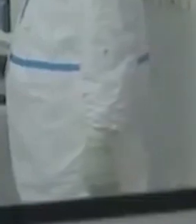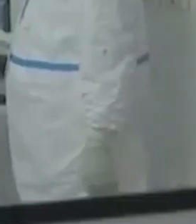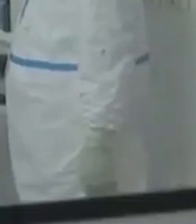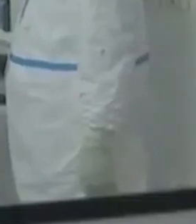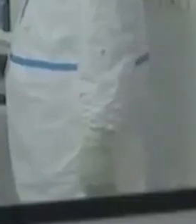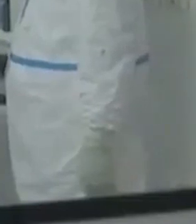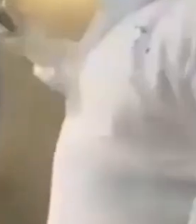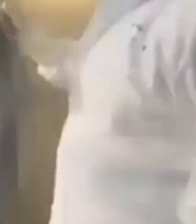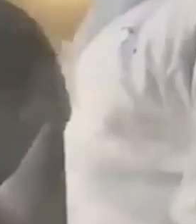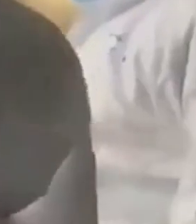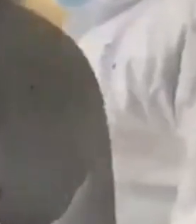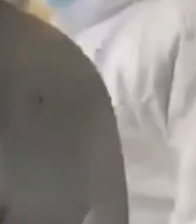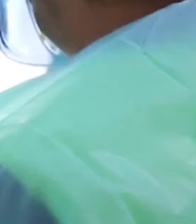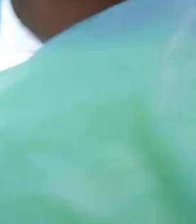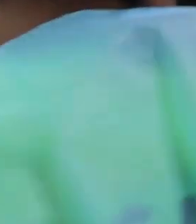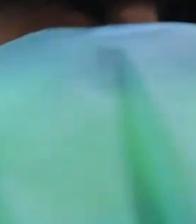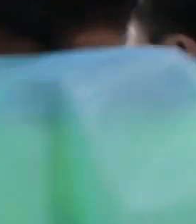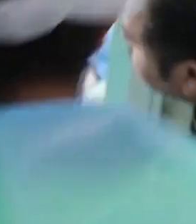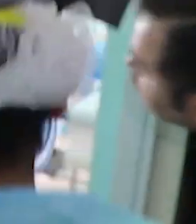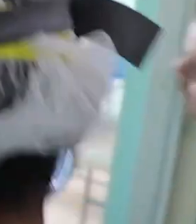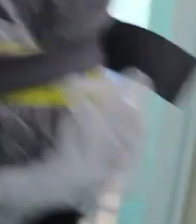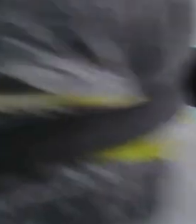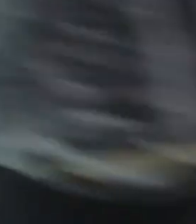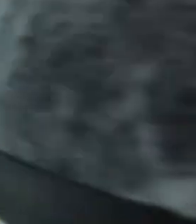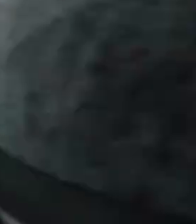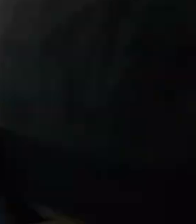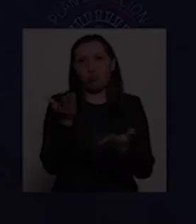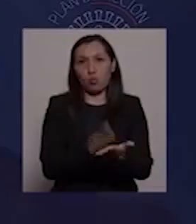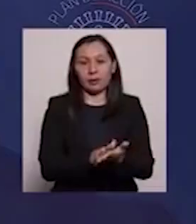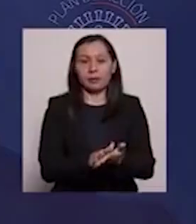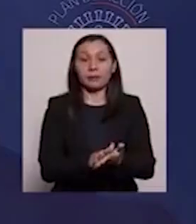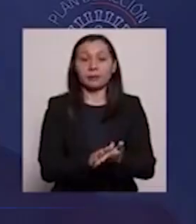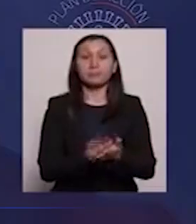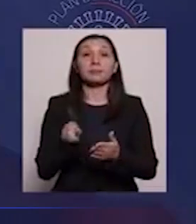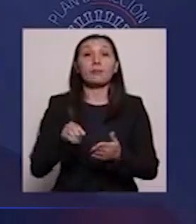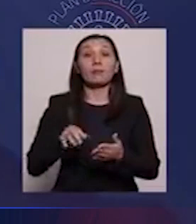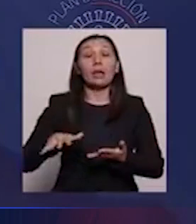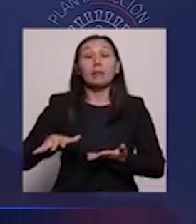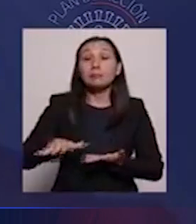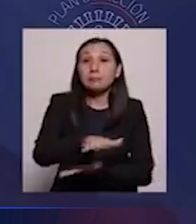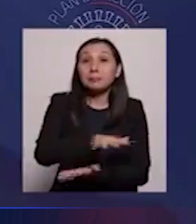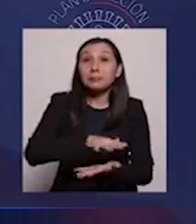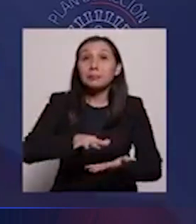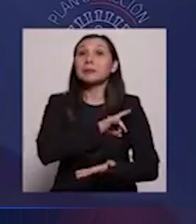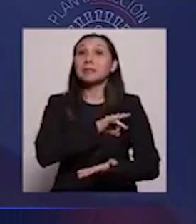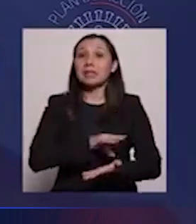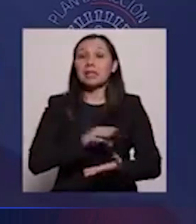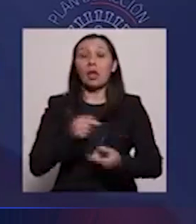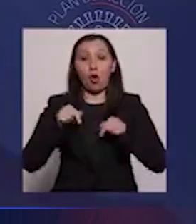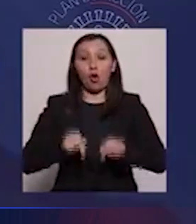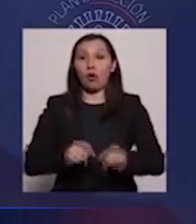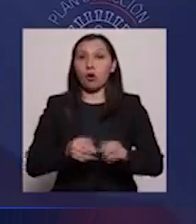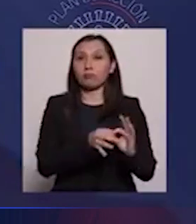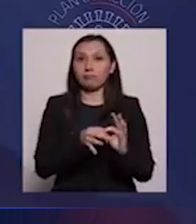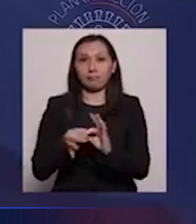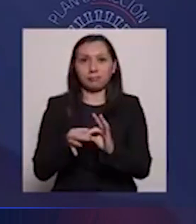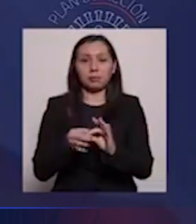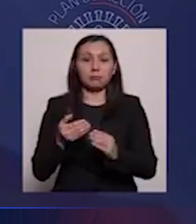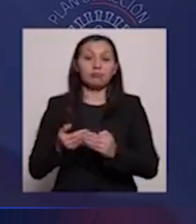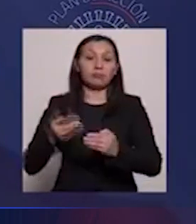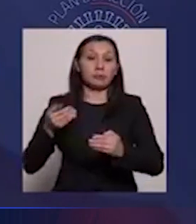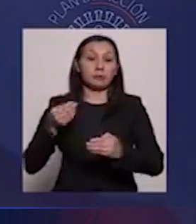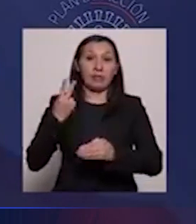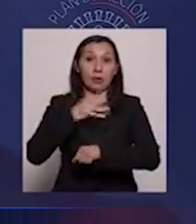nacional llega a los 1.306 casos. La situación de Chile hoy es la siguiente. En las